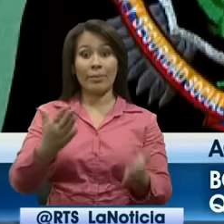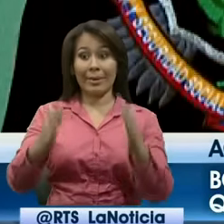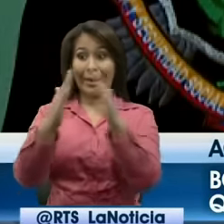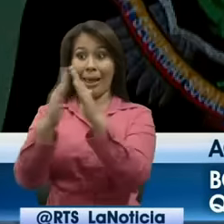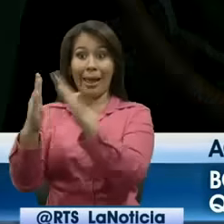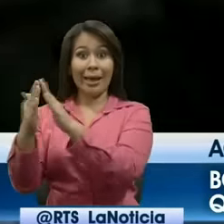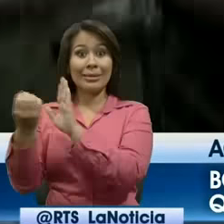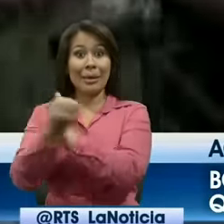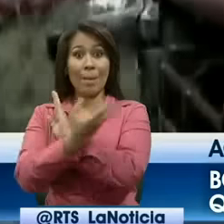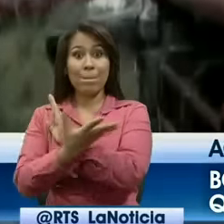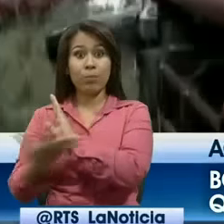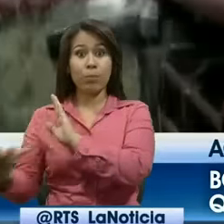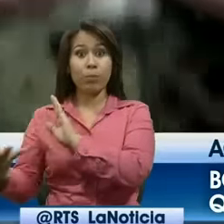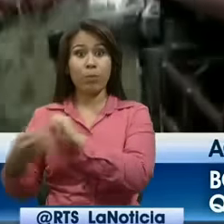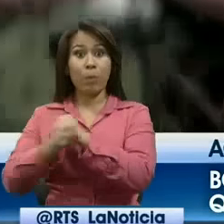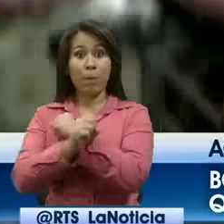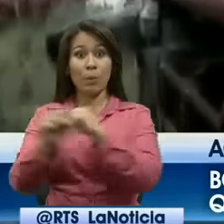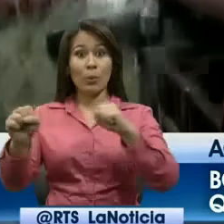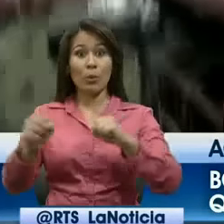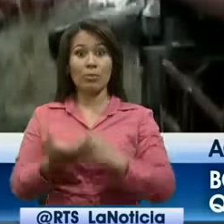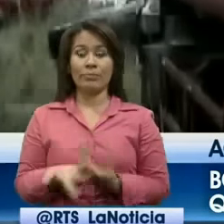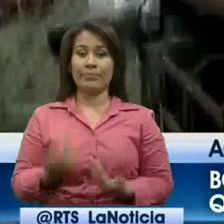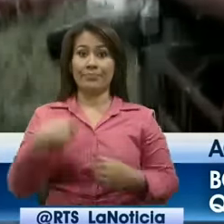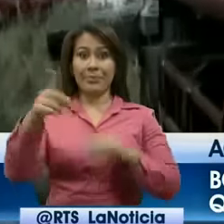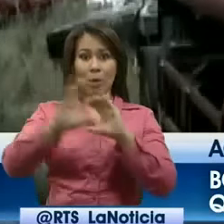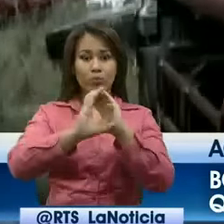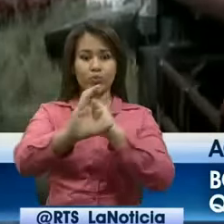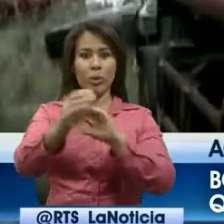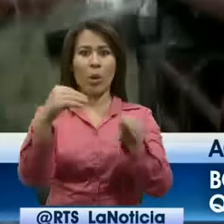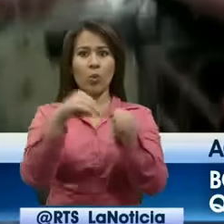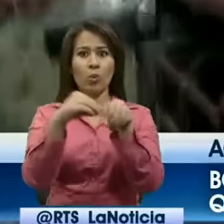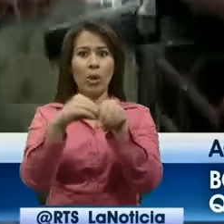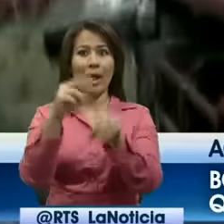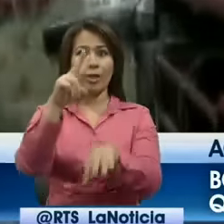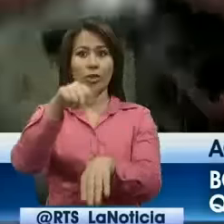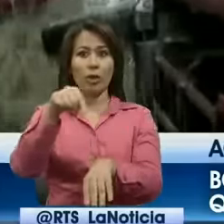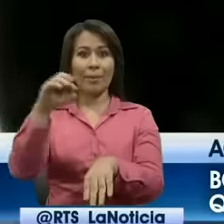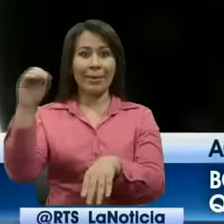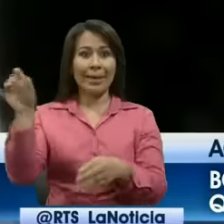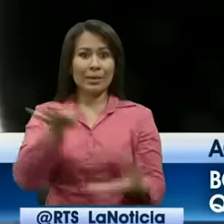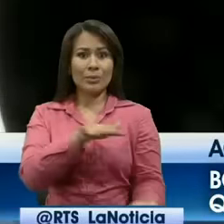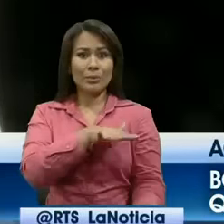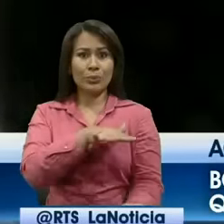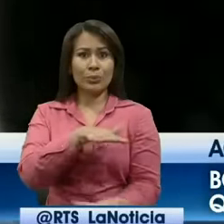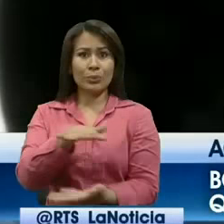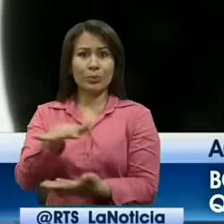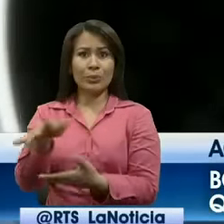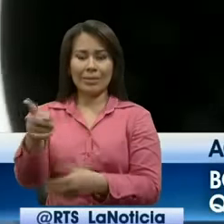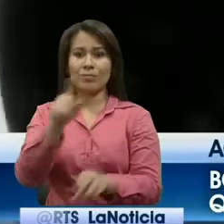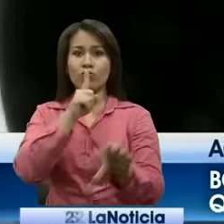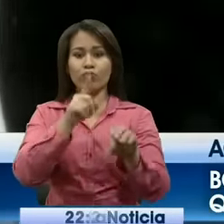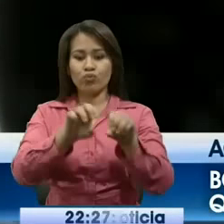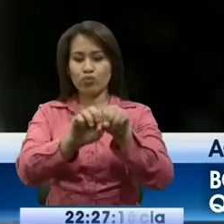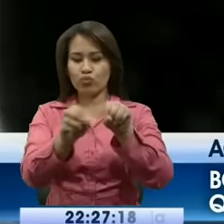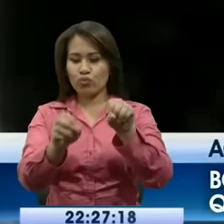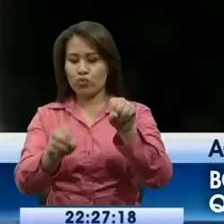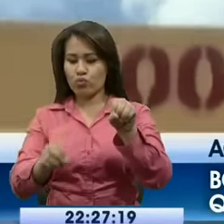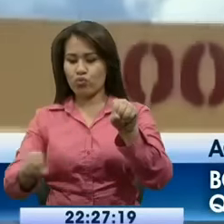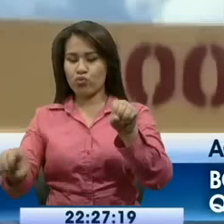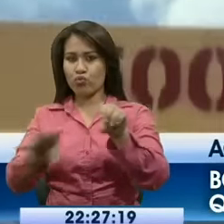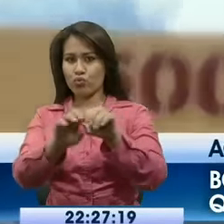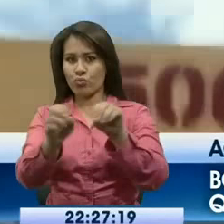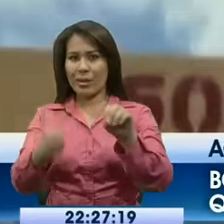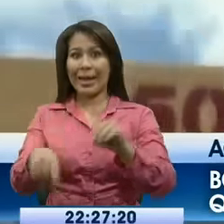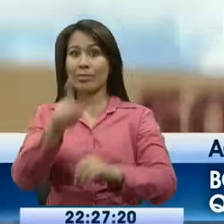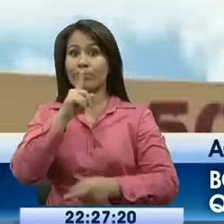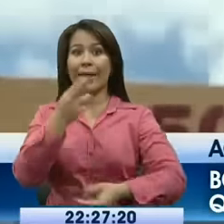podrían desaparecer. El vehículo tipo tanquero con capacidad para 2.000 galones aparentemente no entregó todo en la estación de servicio porque el negocio estaba